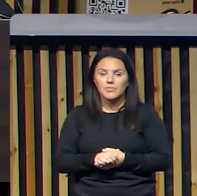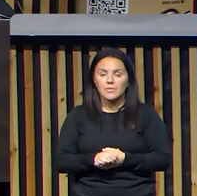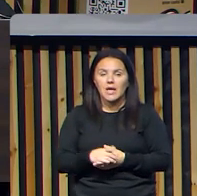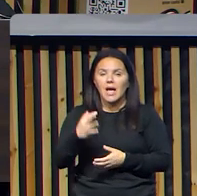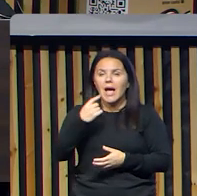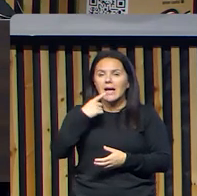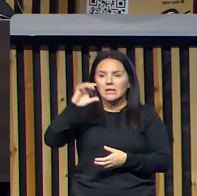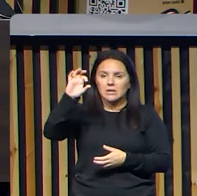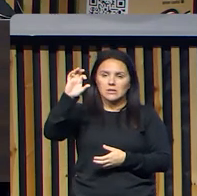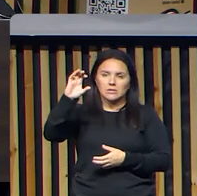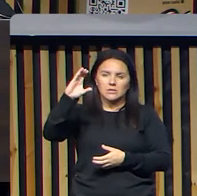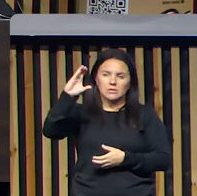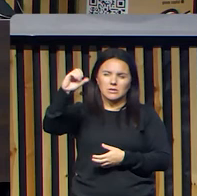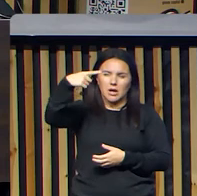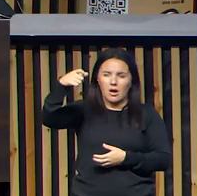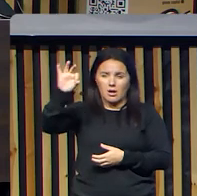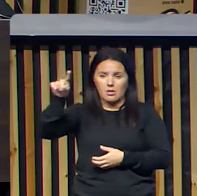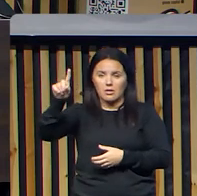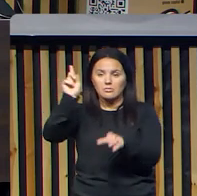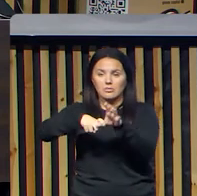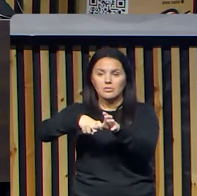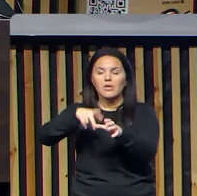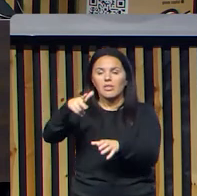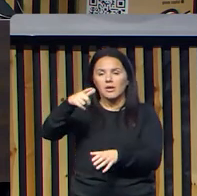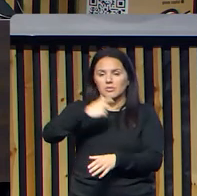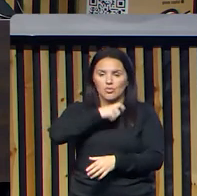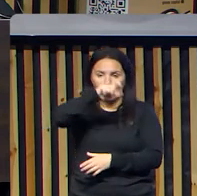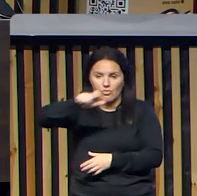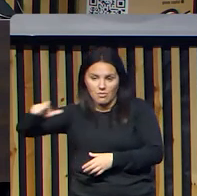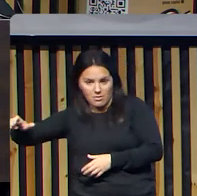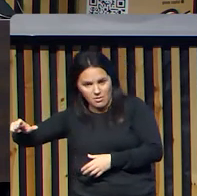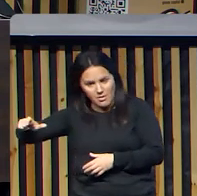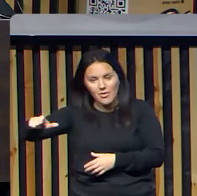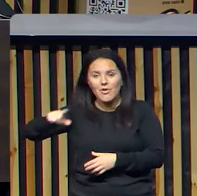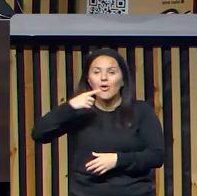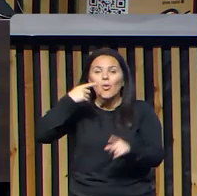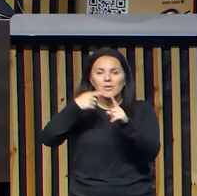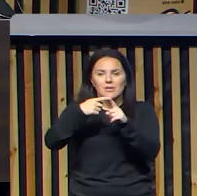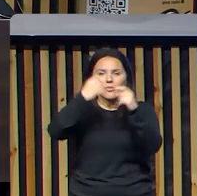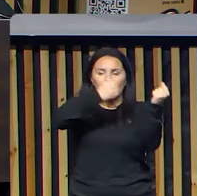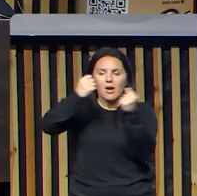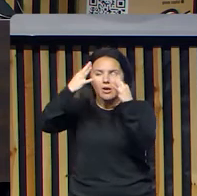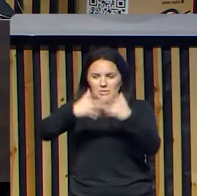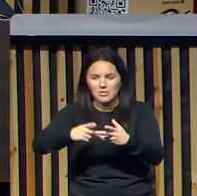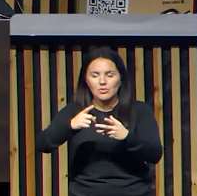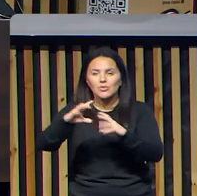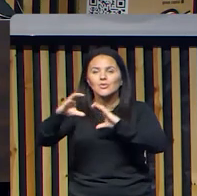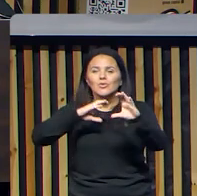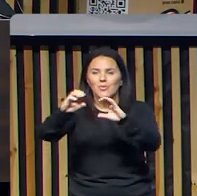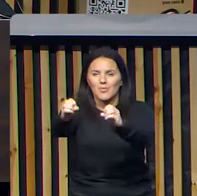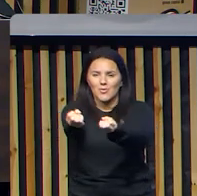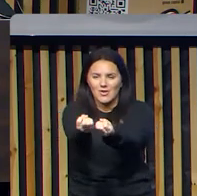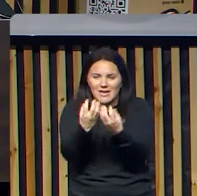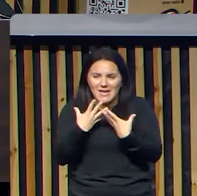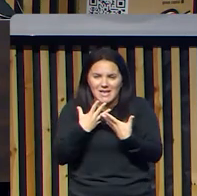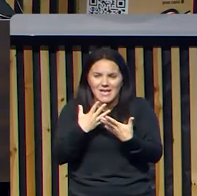Chain sangre por el derecho del ciudadano y ciudadana a que la administración le comunique todo el lenguaje